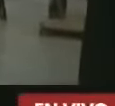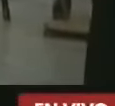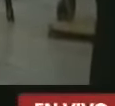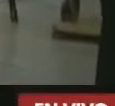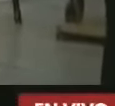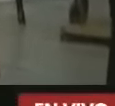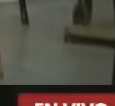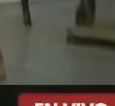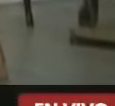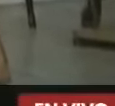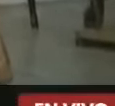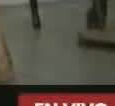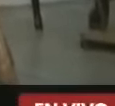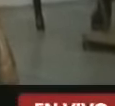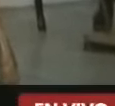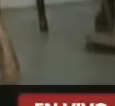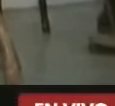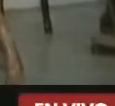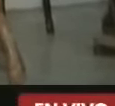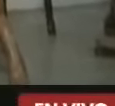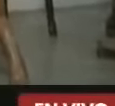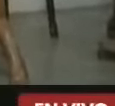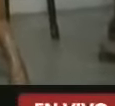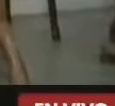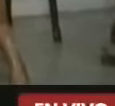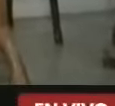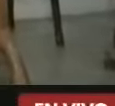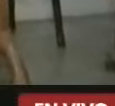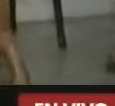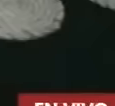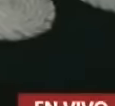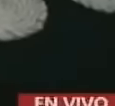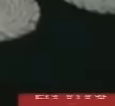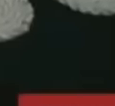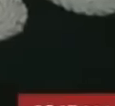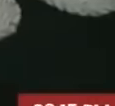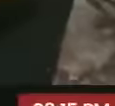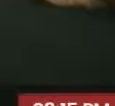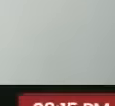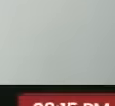todo su empeño en la creación de piezas artísticas como estas.